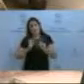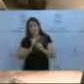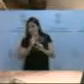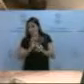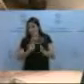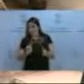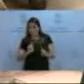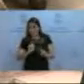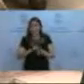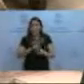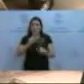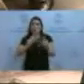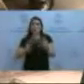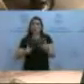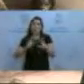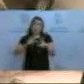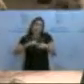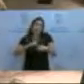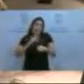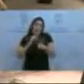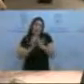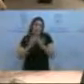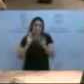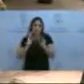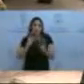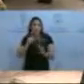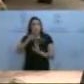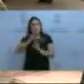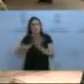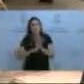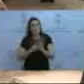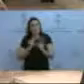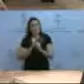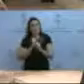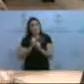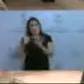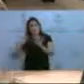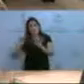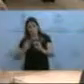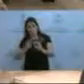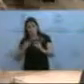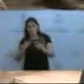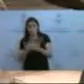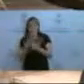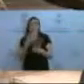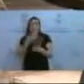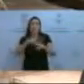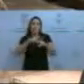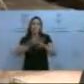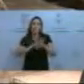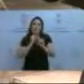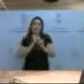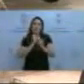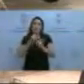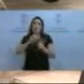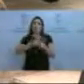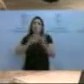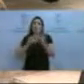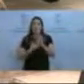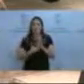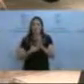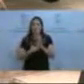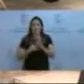para participantes en cursos de formación, los programas de empleo-formación, concretamente talleres para empleo y el